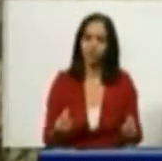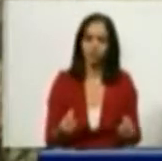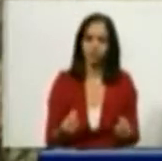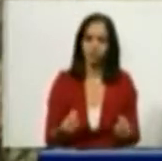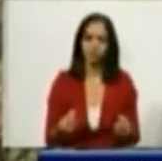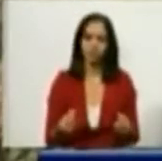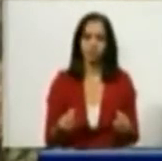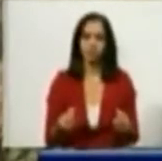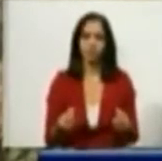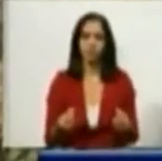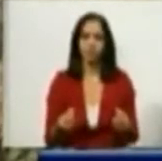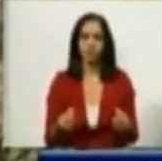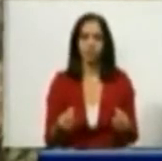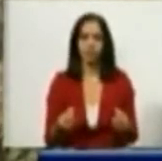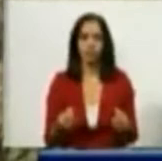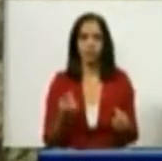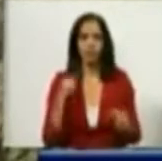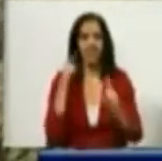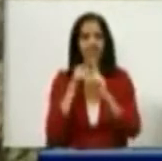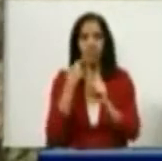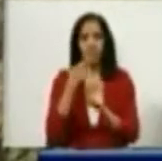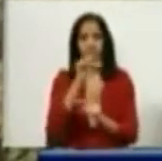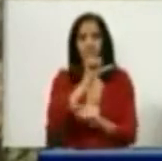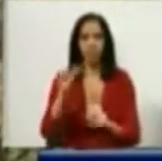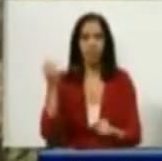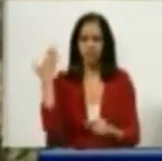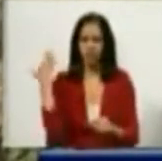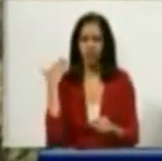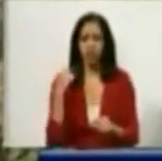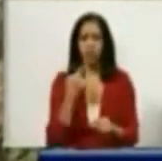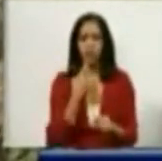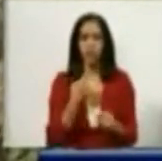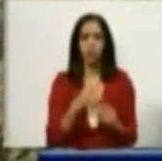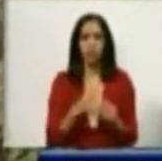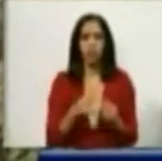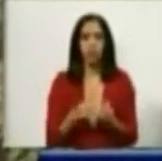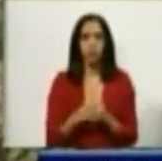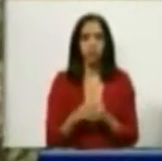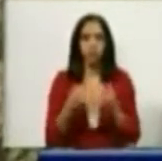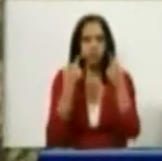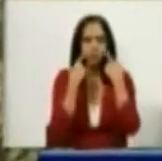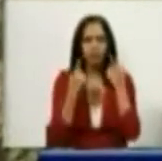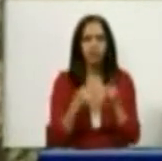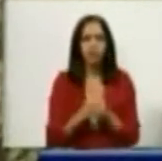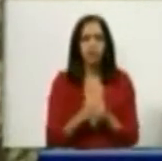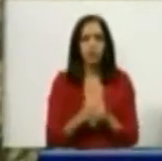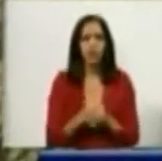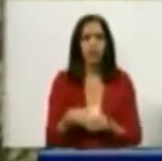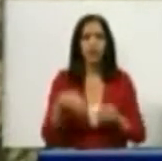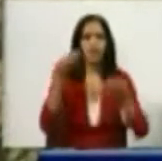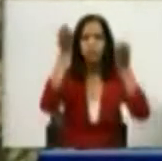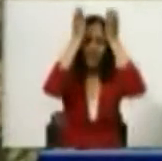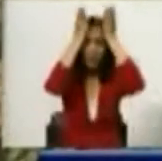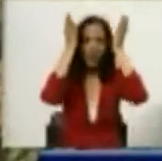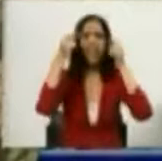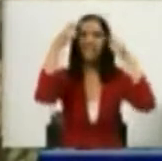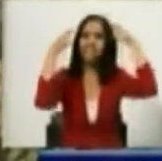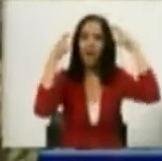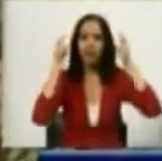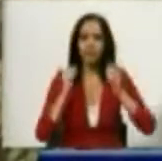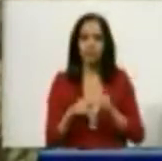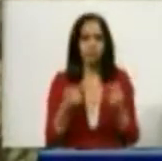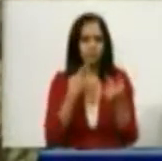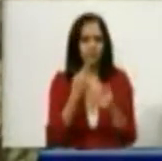parece que desde que yo dije la semana pasada Yo lo dije la semana pasada y ya no ha vuelto a salir Lo de la enfermera de Chávez son las enfermeras